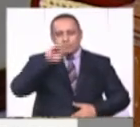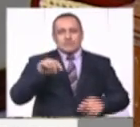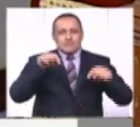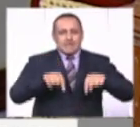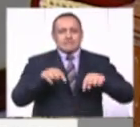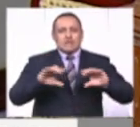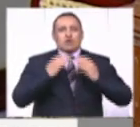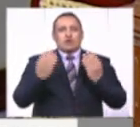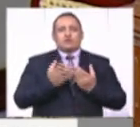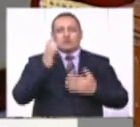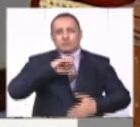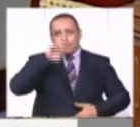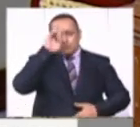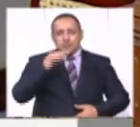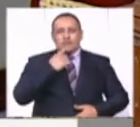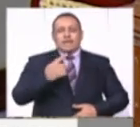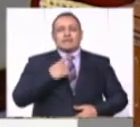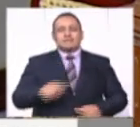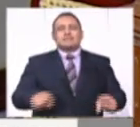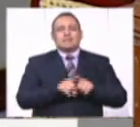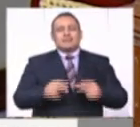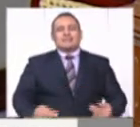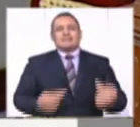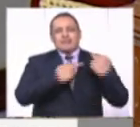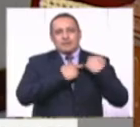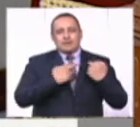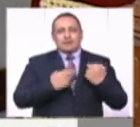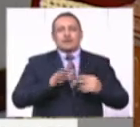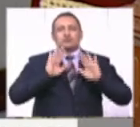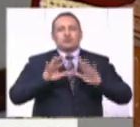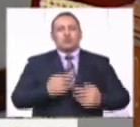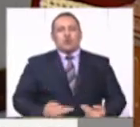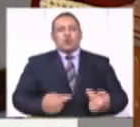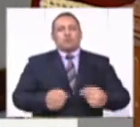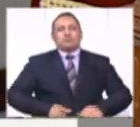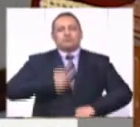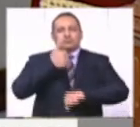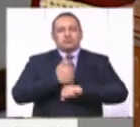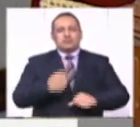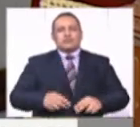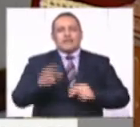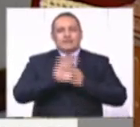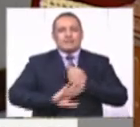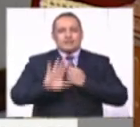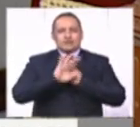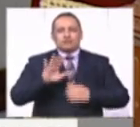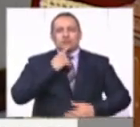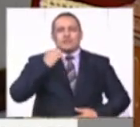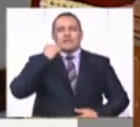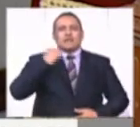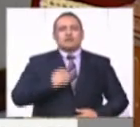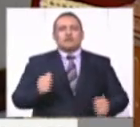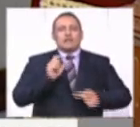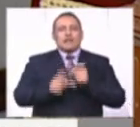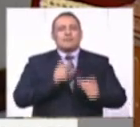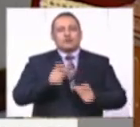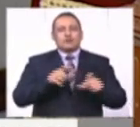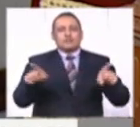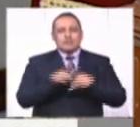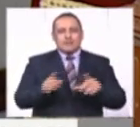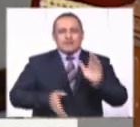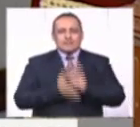congreso mismo están en el deber en la obligación de defender esos derechos de la población a